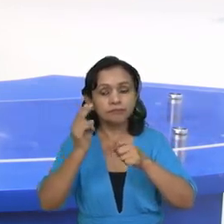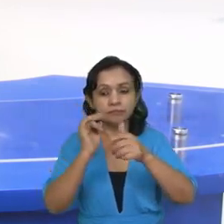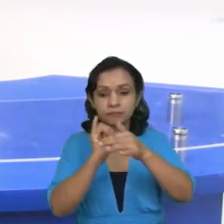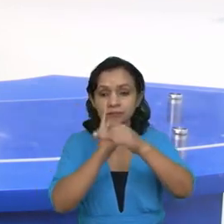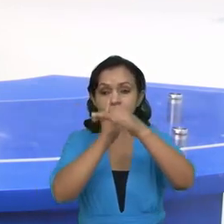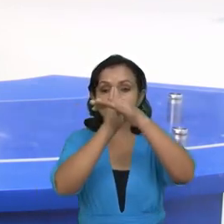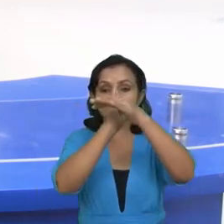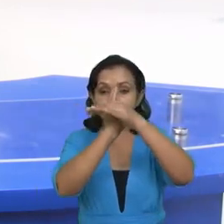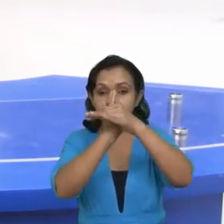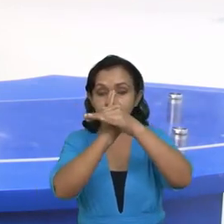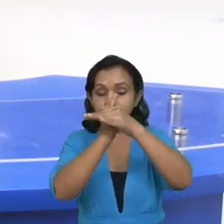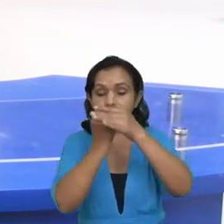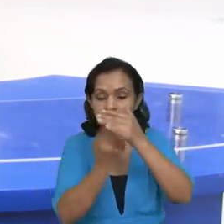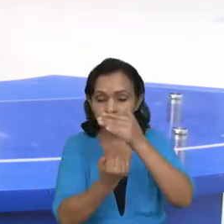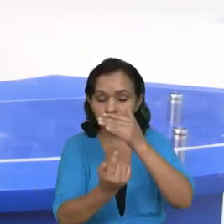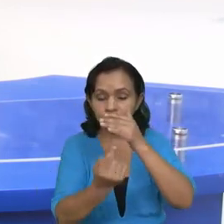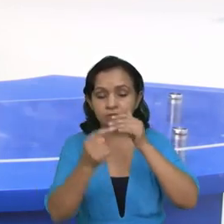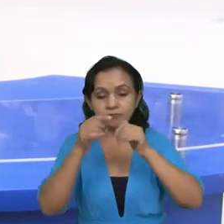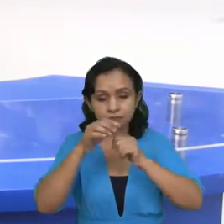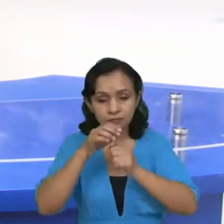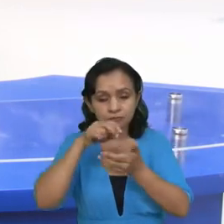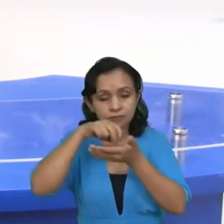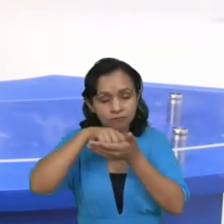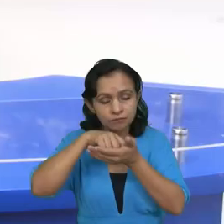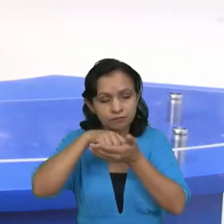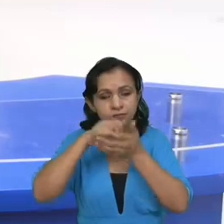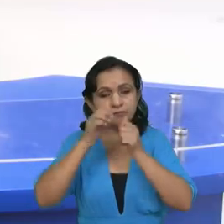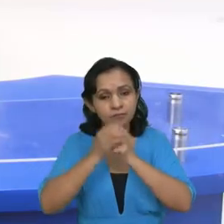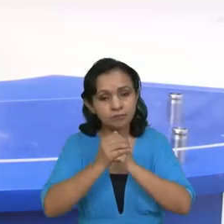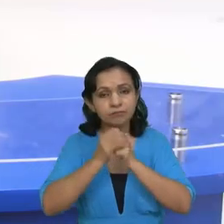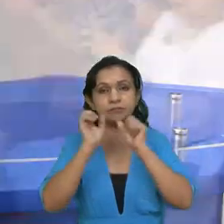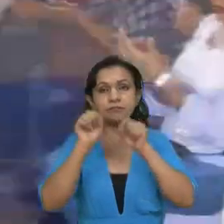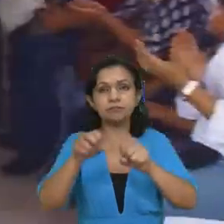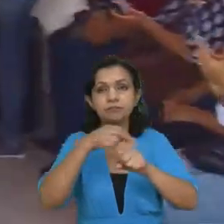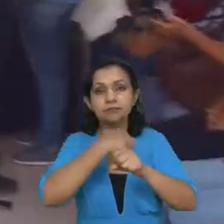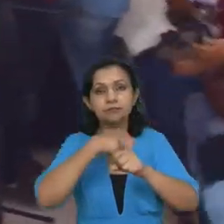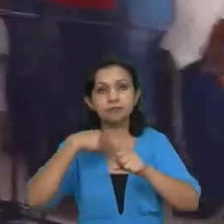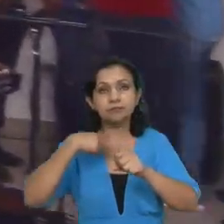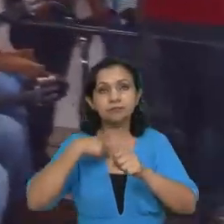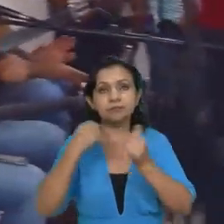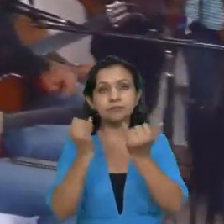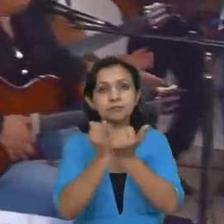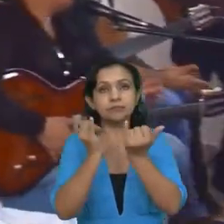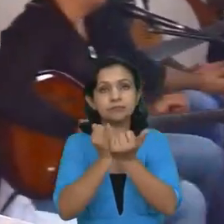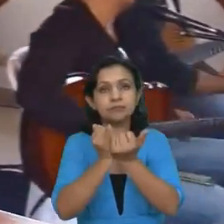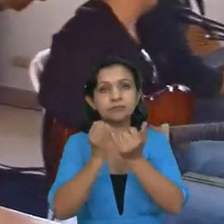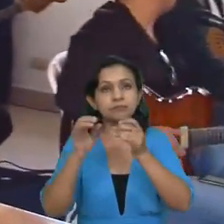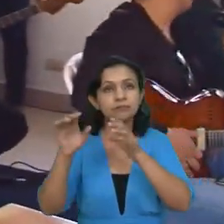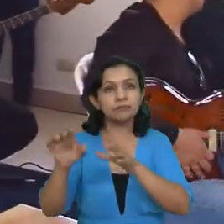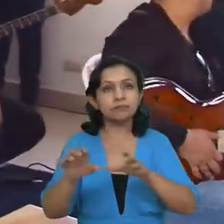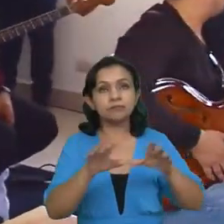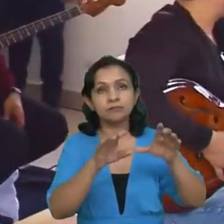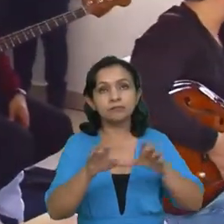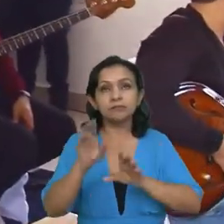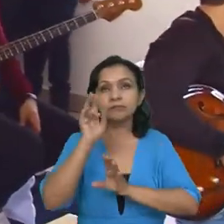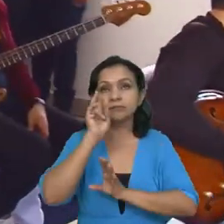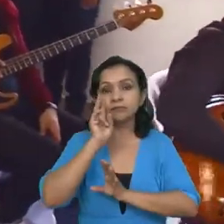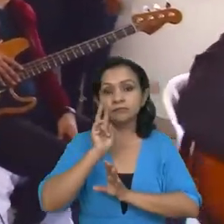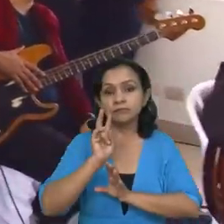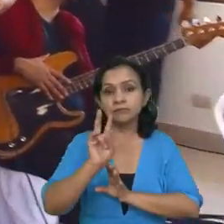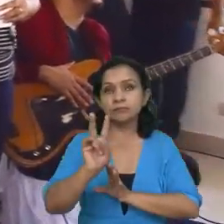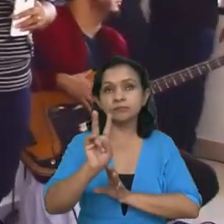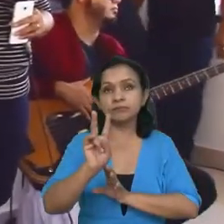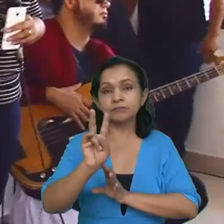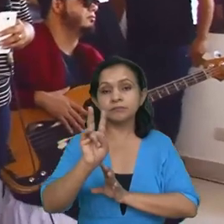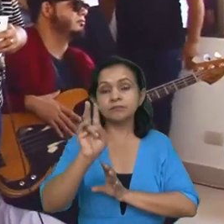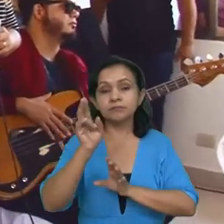de oración donde podrán realizar esa y como pueden observar en estos momentos